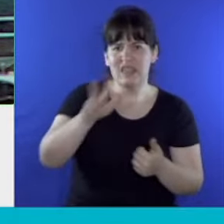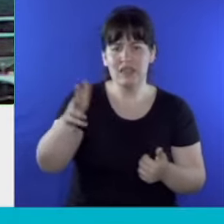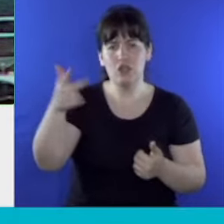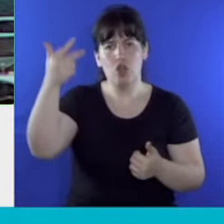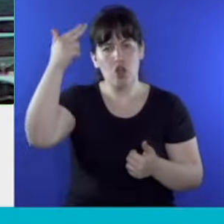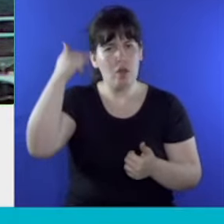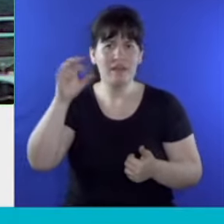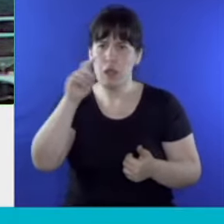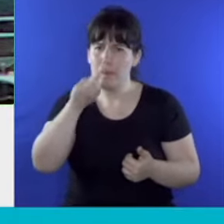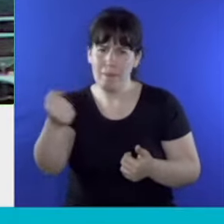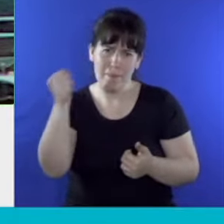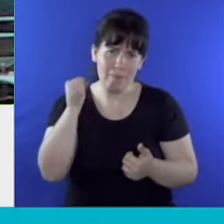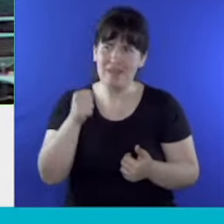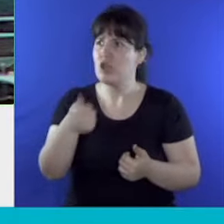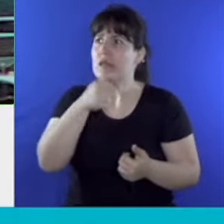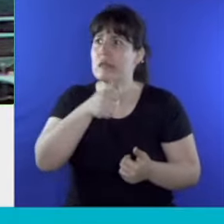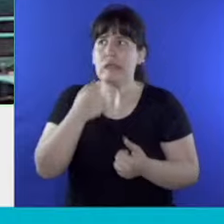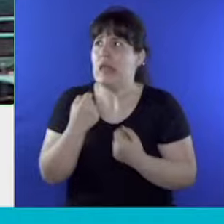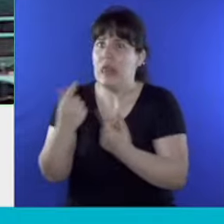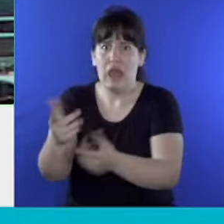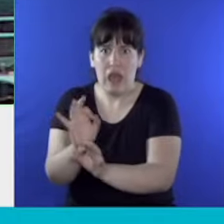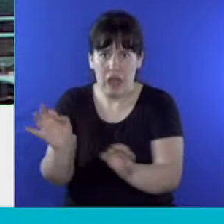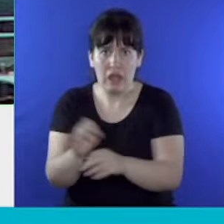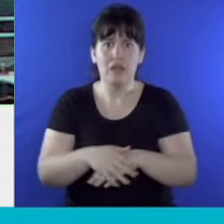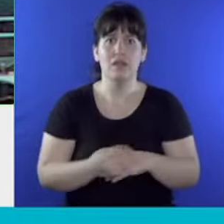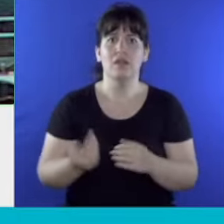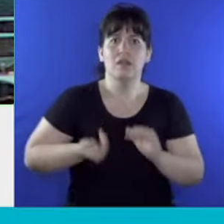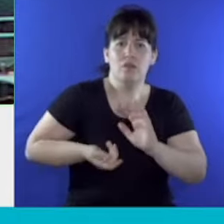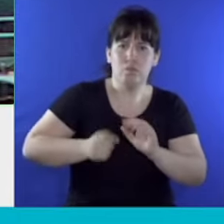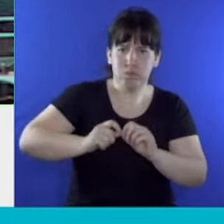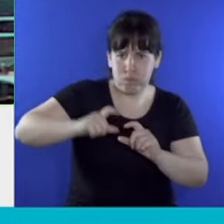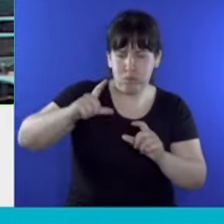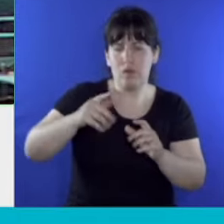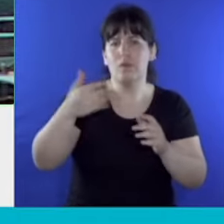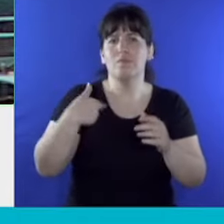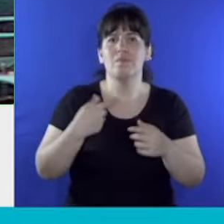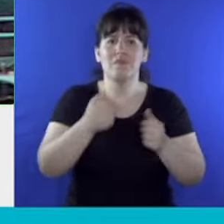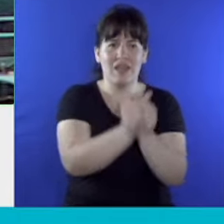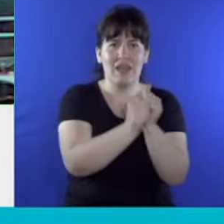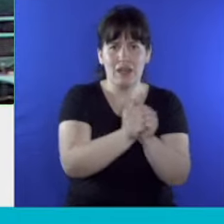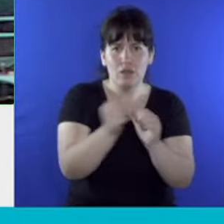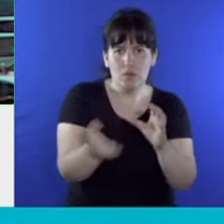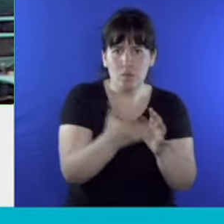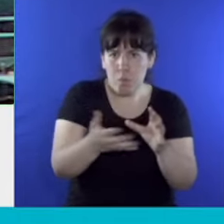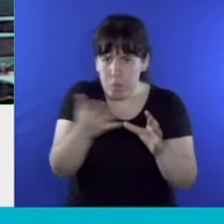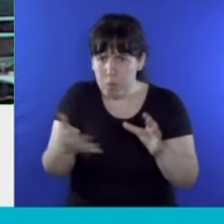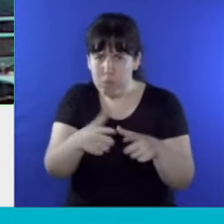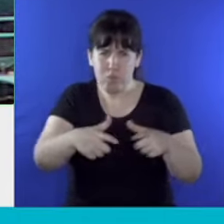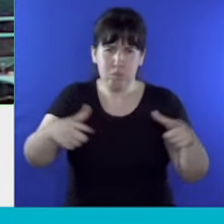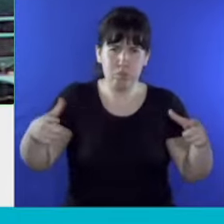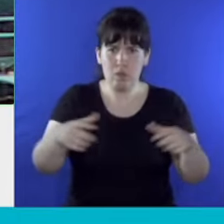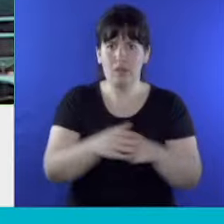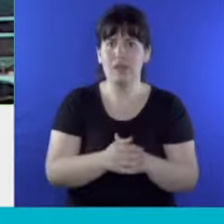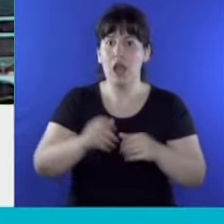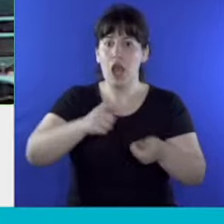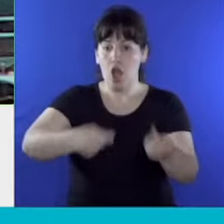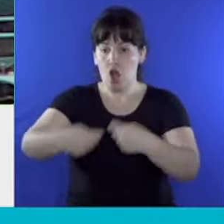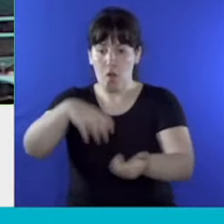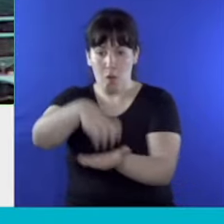sin remedio, incremento de la desocupación, incremento del cierre de actividades industriales y fabriles y de todo tipo, cierre de